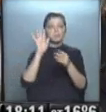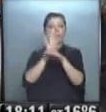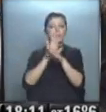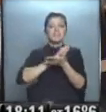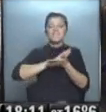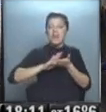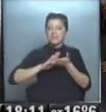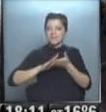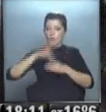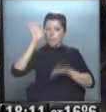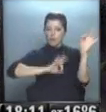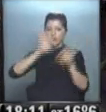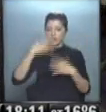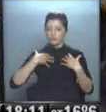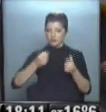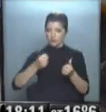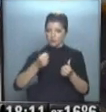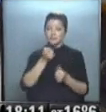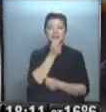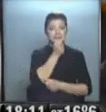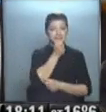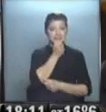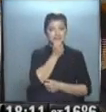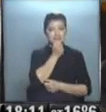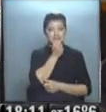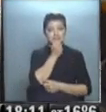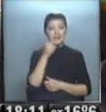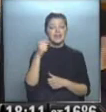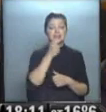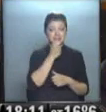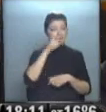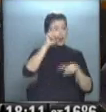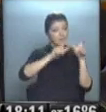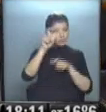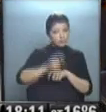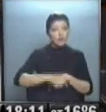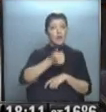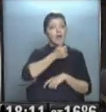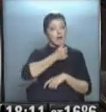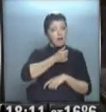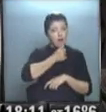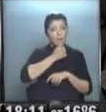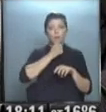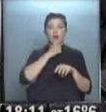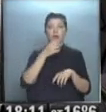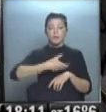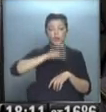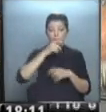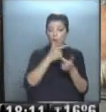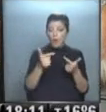hay salud en serio en ninguna parte si la gente no tiene acceso al agua